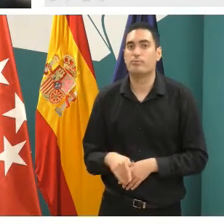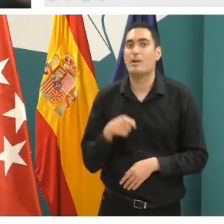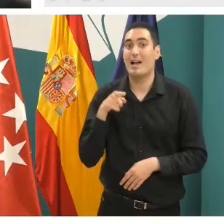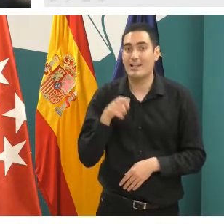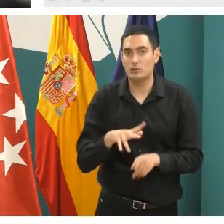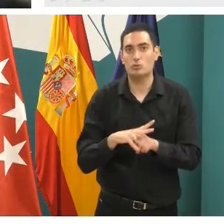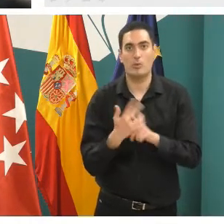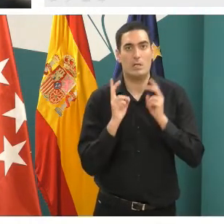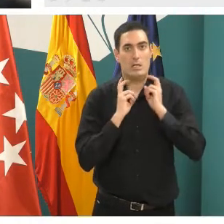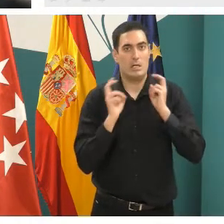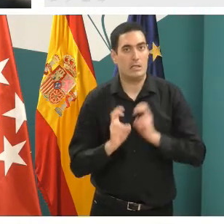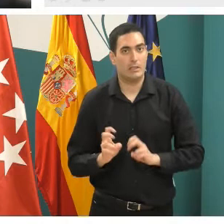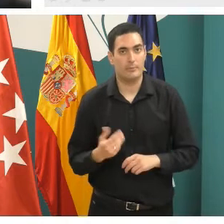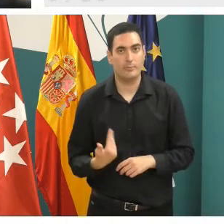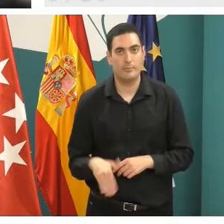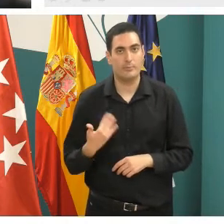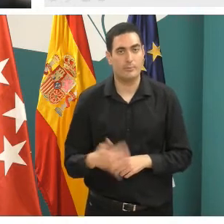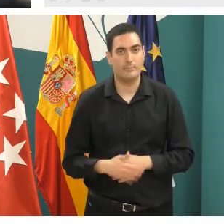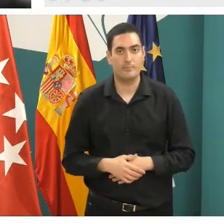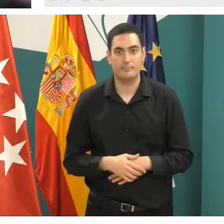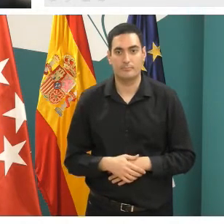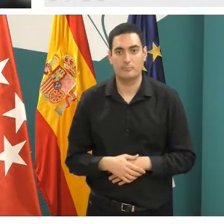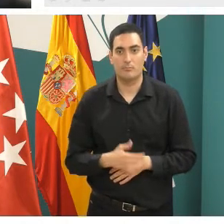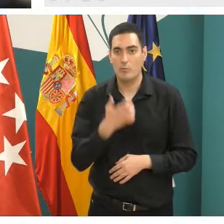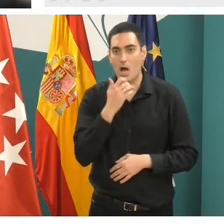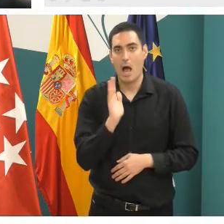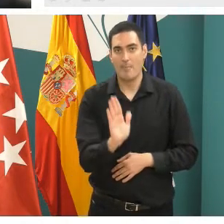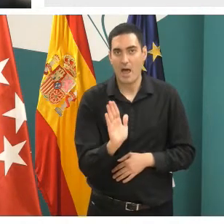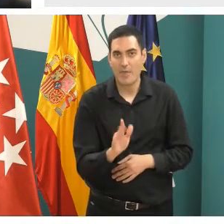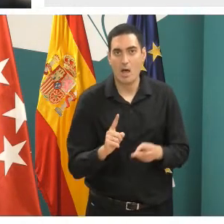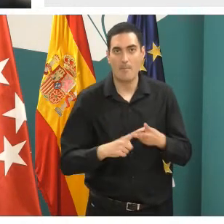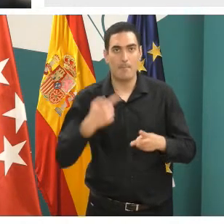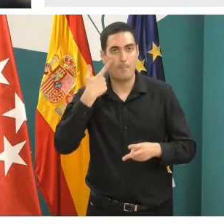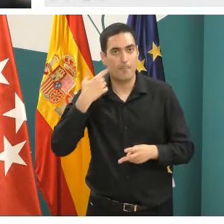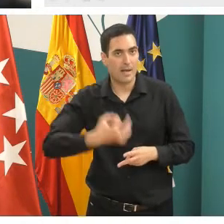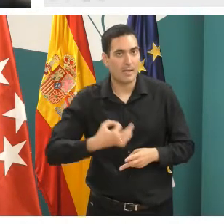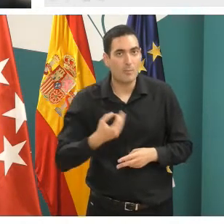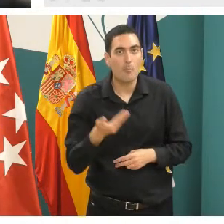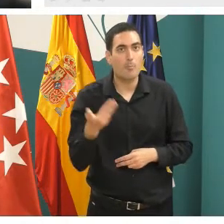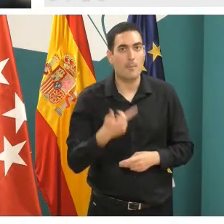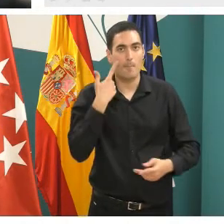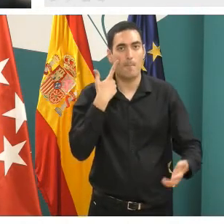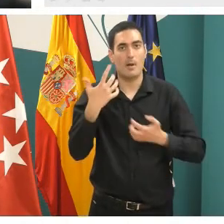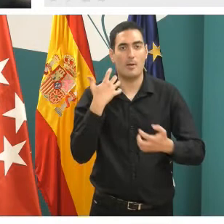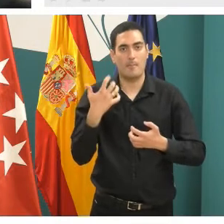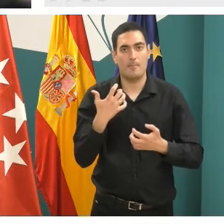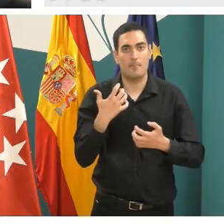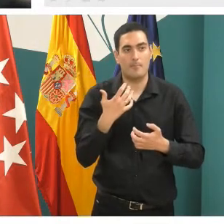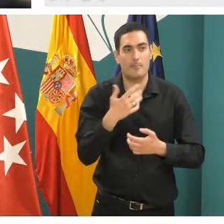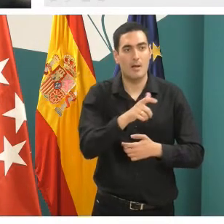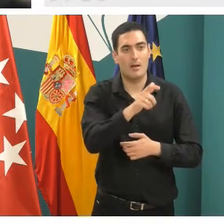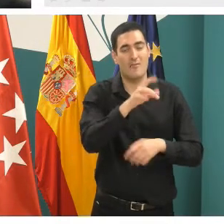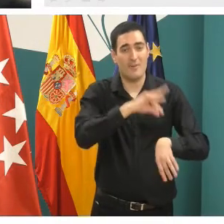estrés, que nos cuenten otra, lógicamente con amenaza, con peligro. Es importante destacar que las